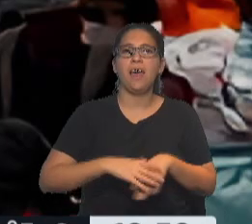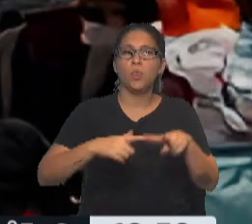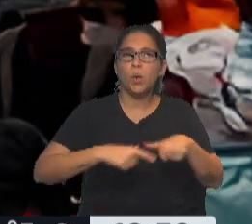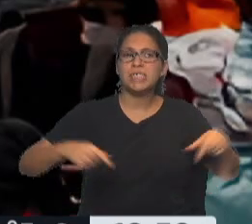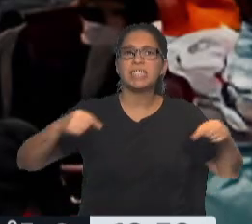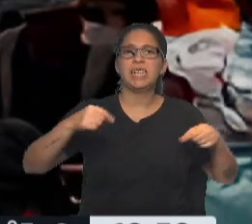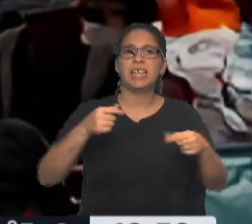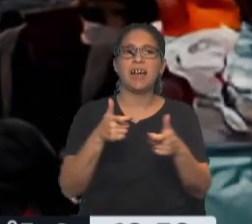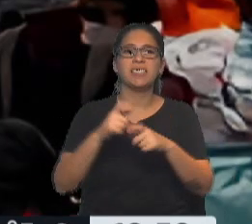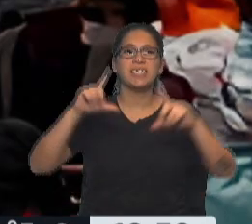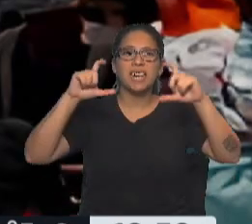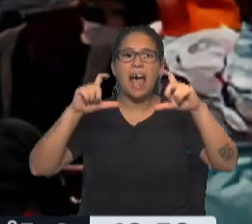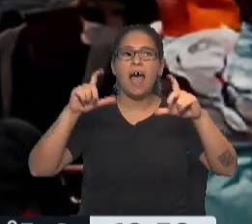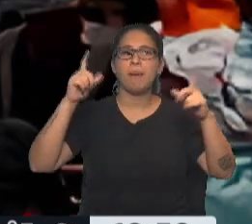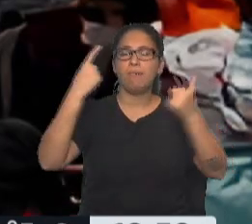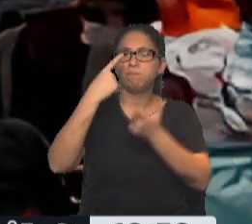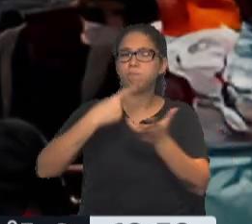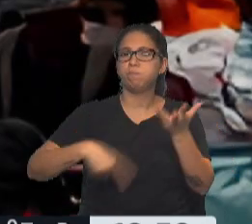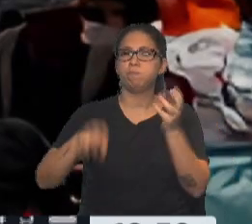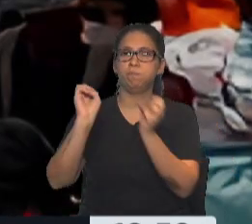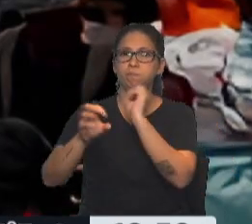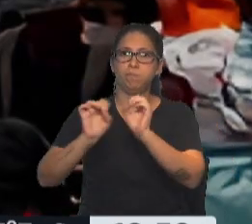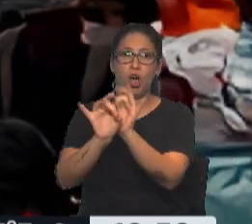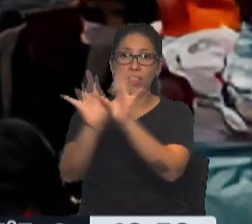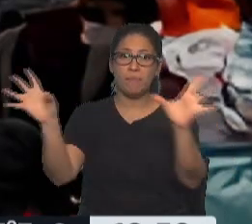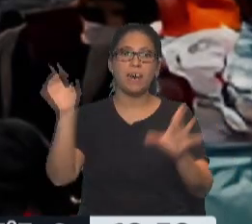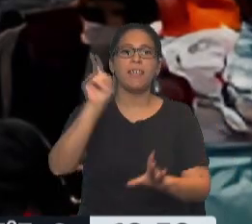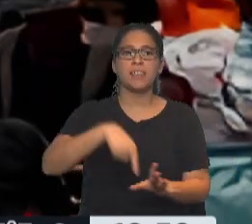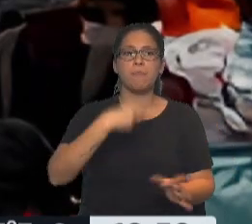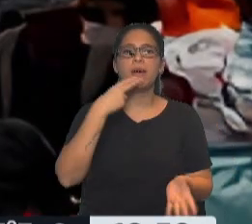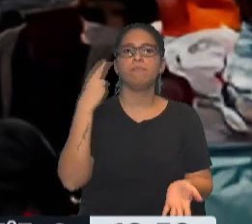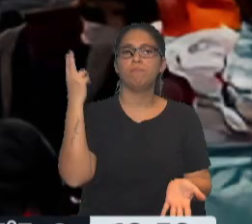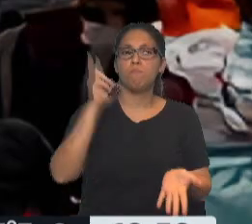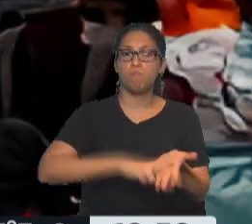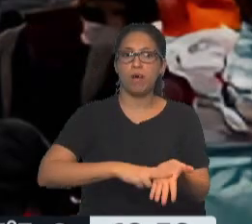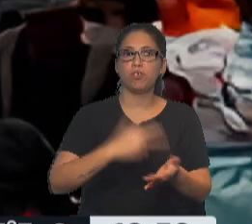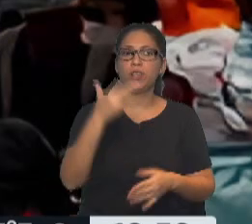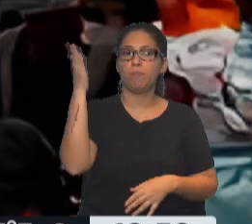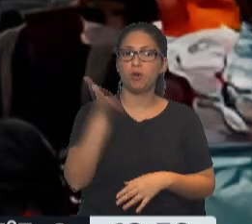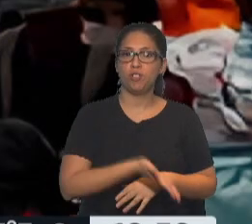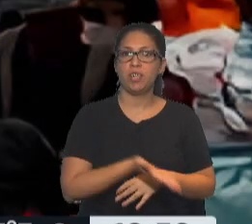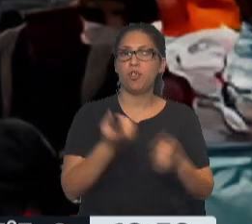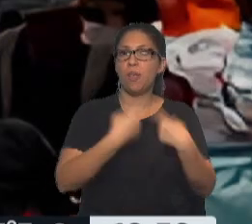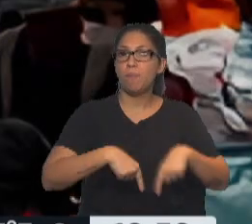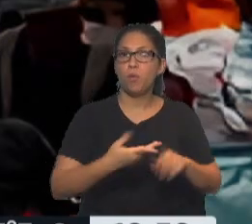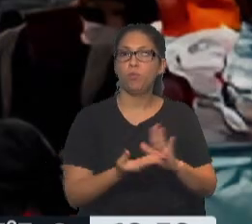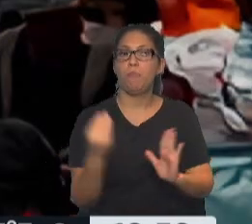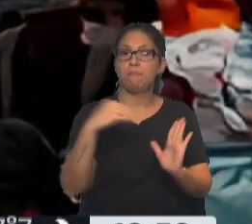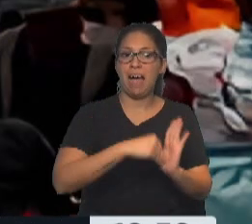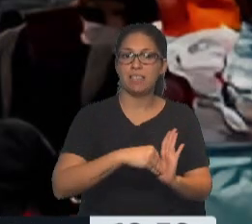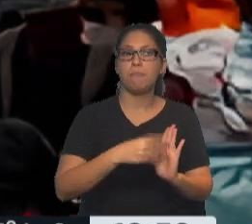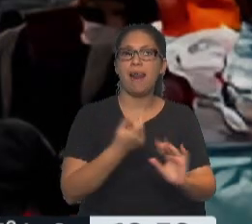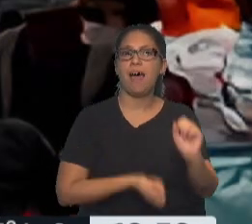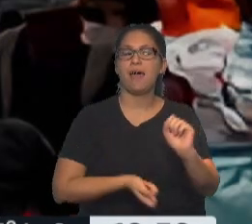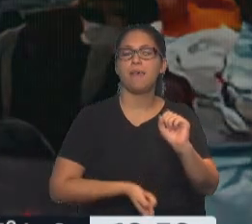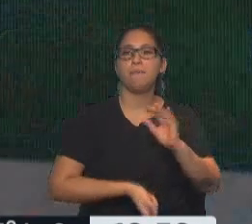celulares, cámaras digitales, etc. Y el incremento de las tasas de importación hasta el 3% del valor del producto.